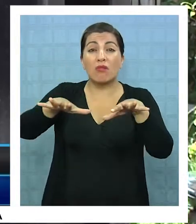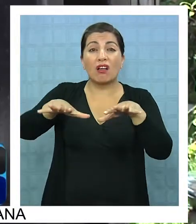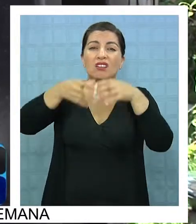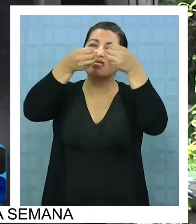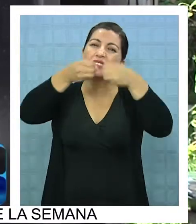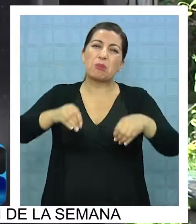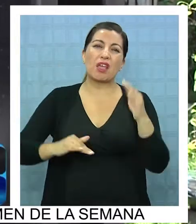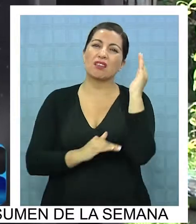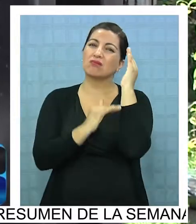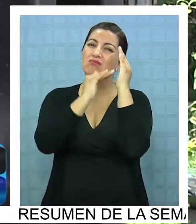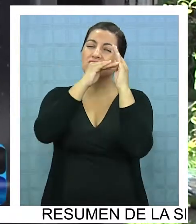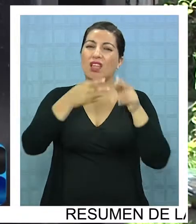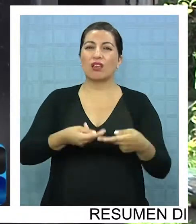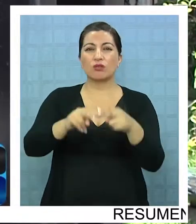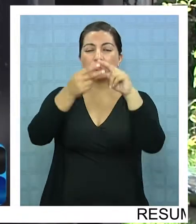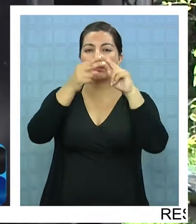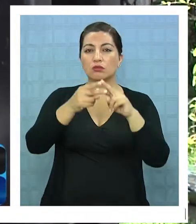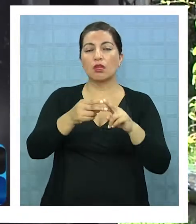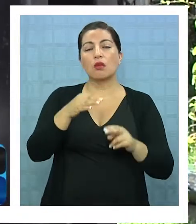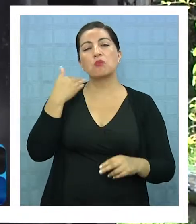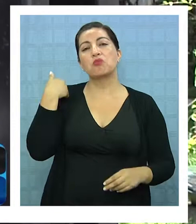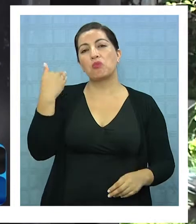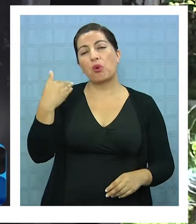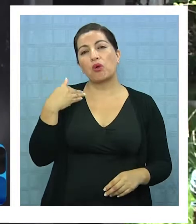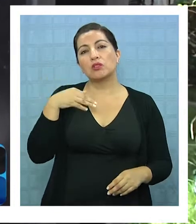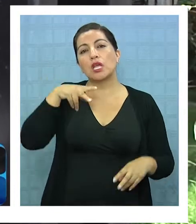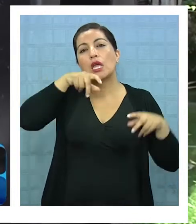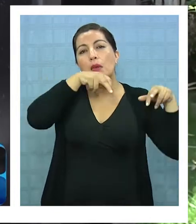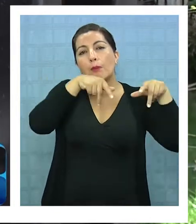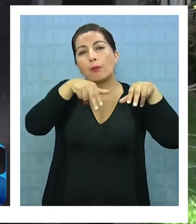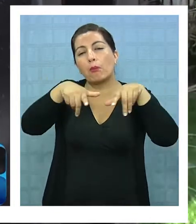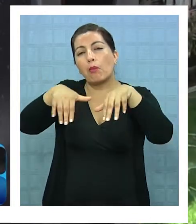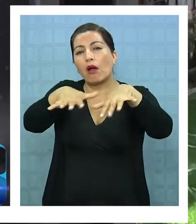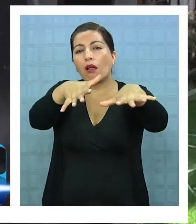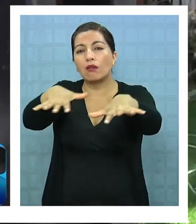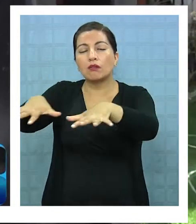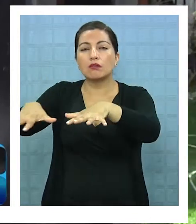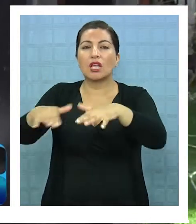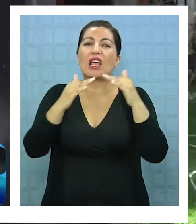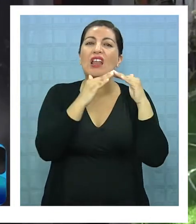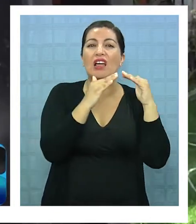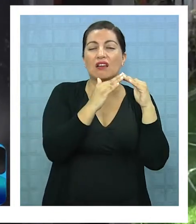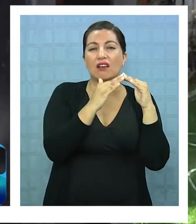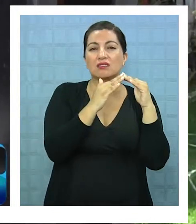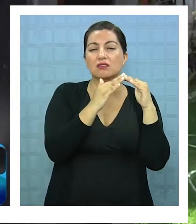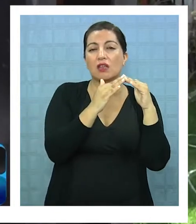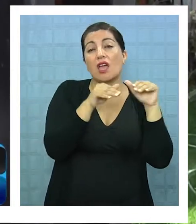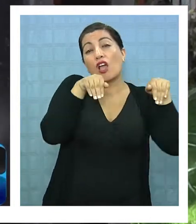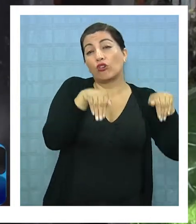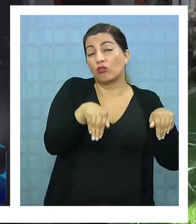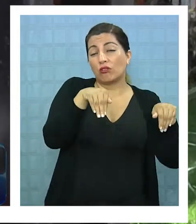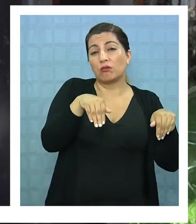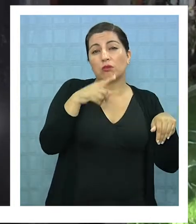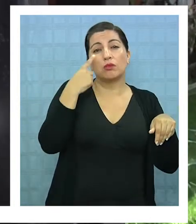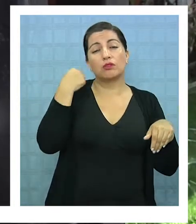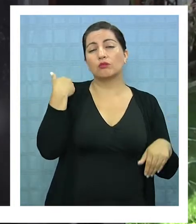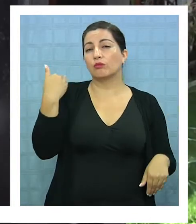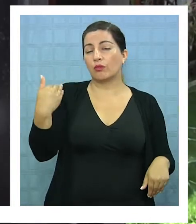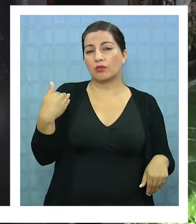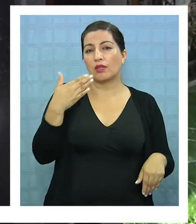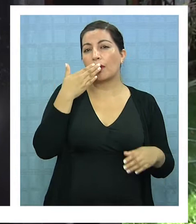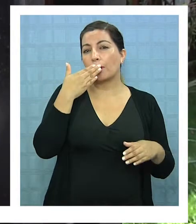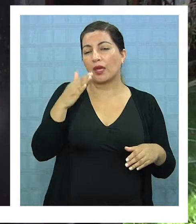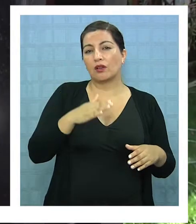pero hay que bajar a la playa nomás y ver con más tranquilidad el mar directo, en vez de la casa, que es más cómodo, pero es mucho